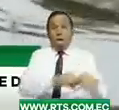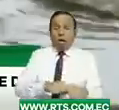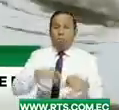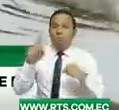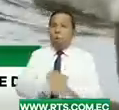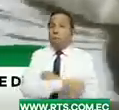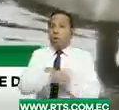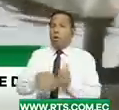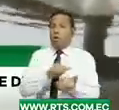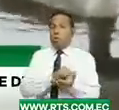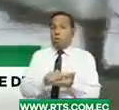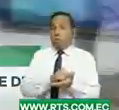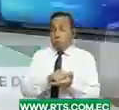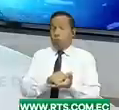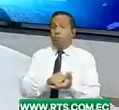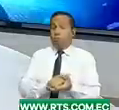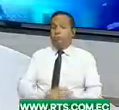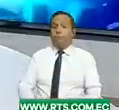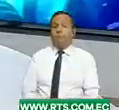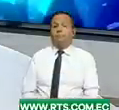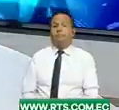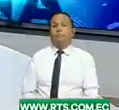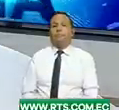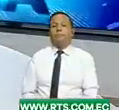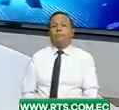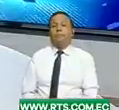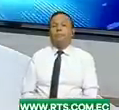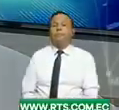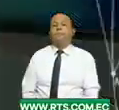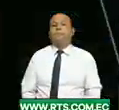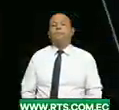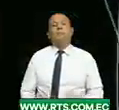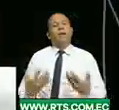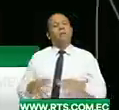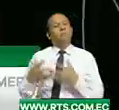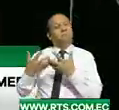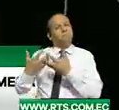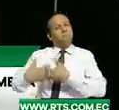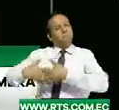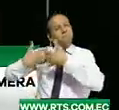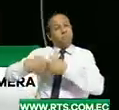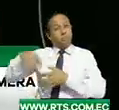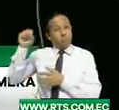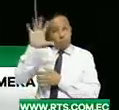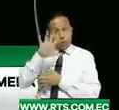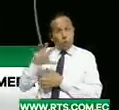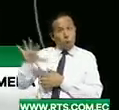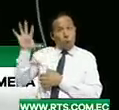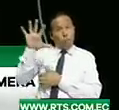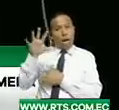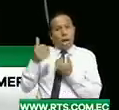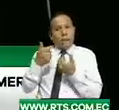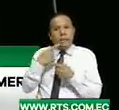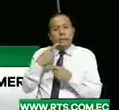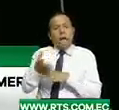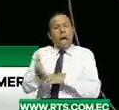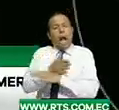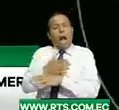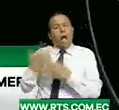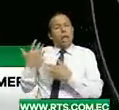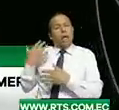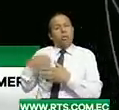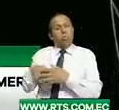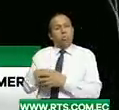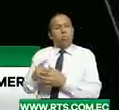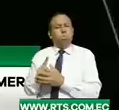York. Y la Agencia Espacial Europea, con motivo del vigésimo aniversario de la misión del orbitador Mars Express, transmitió